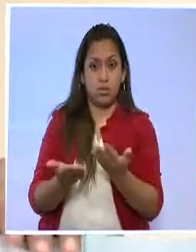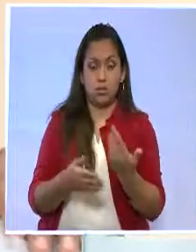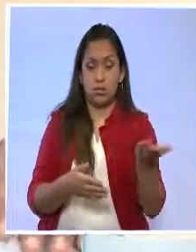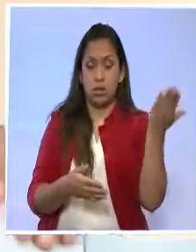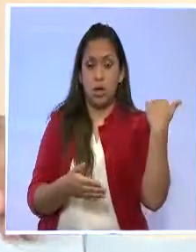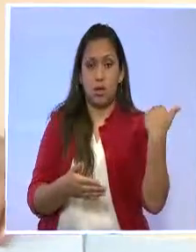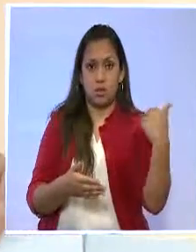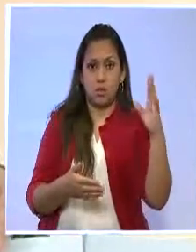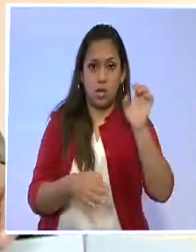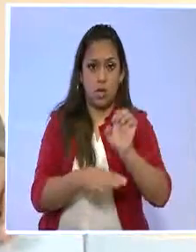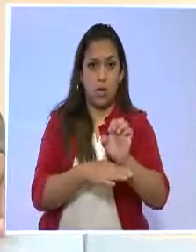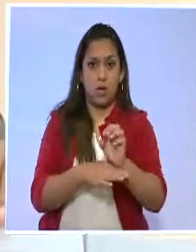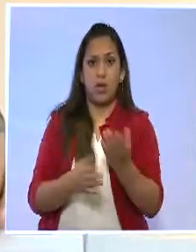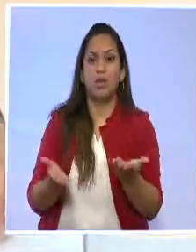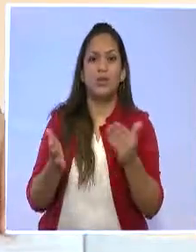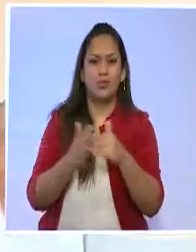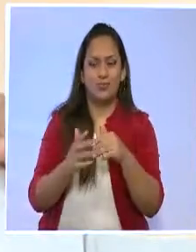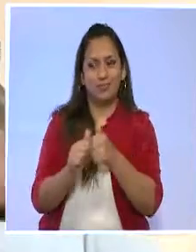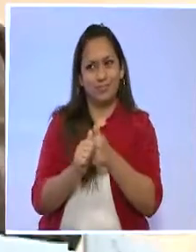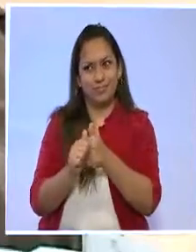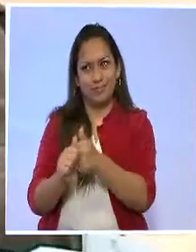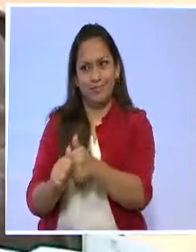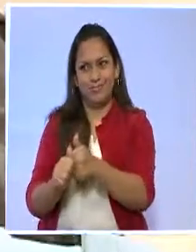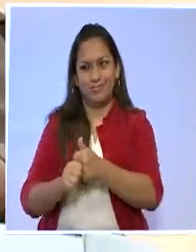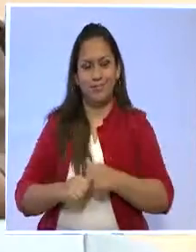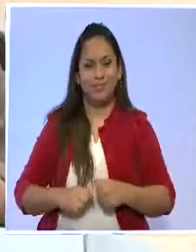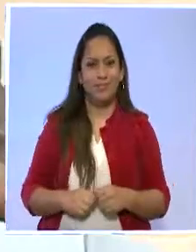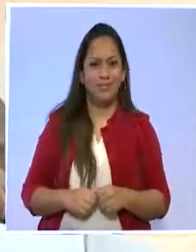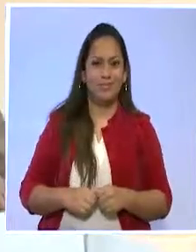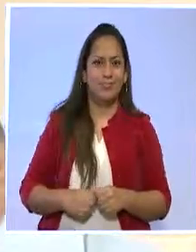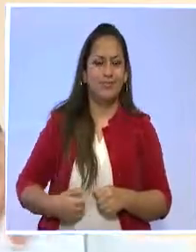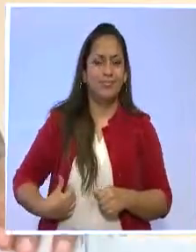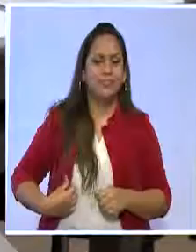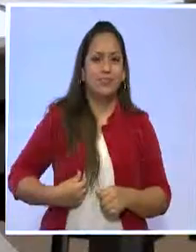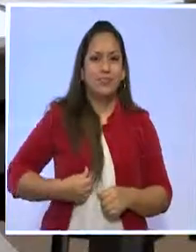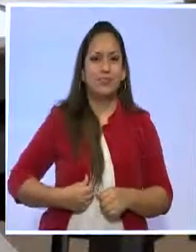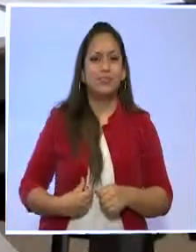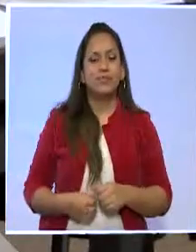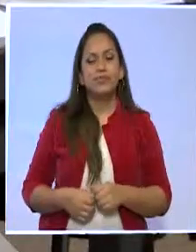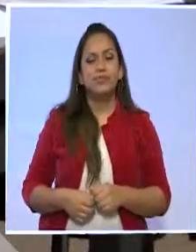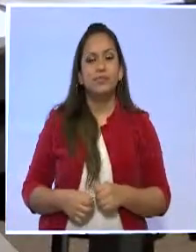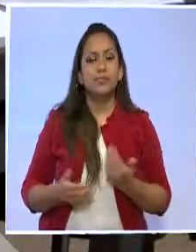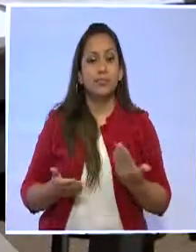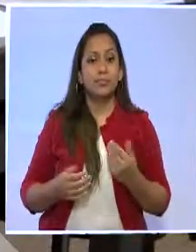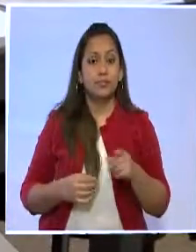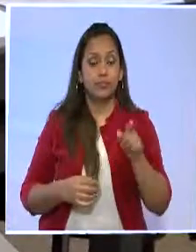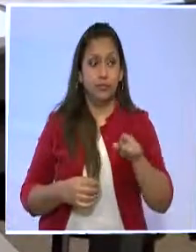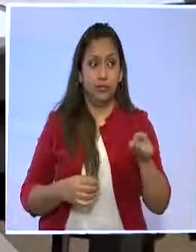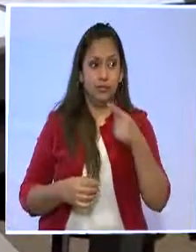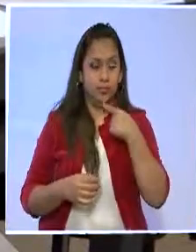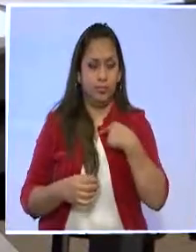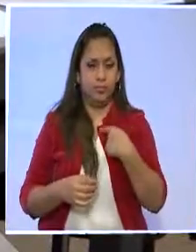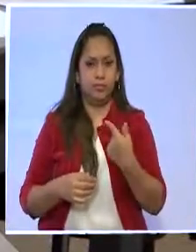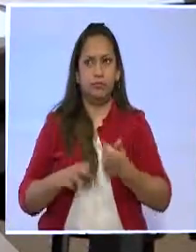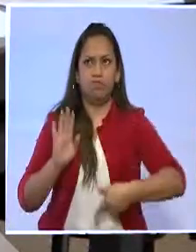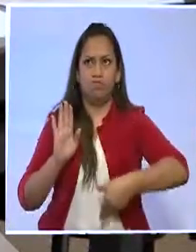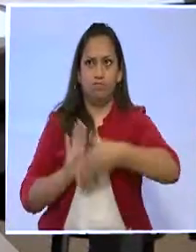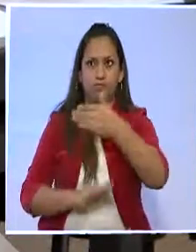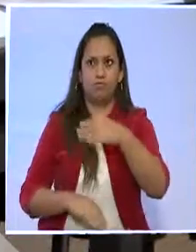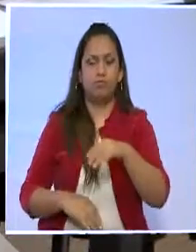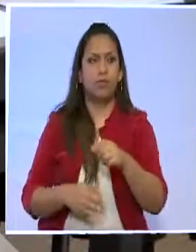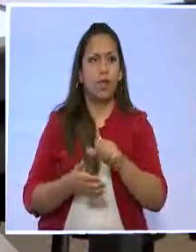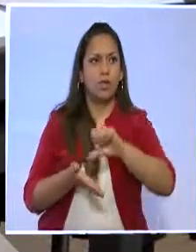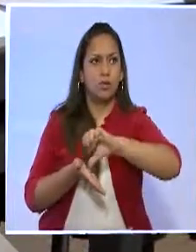y que queremos nosotros seguirlo fortaleciendo dice usted dice en la ruta que luego partió a san petesburgo terminamos